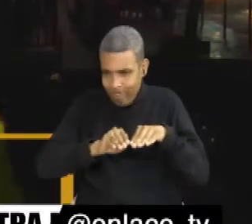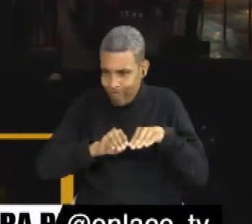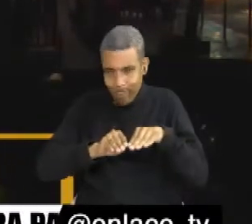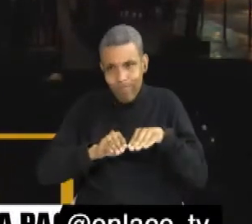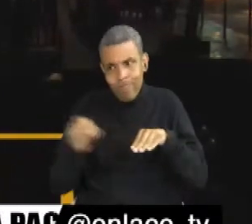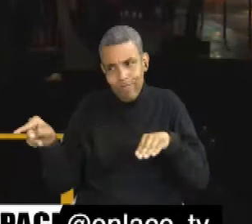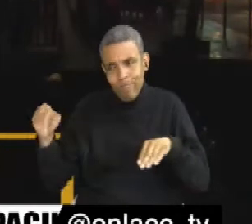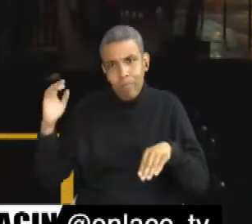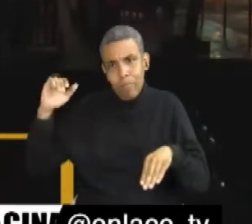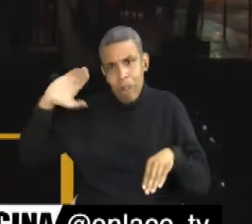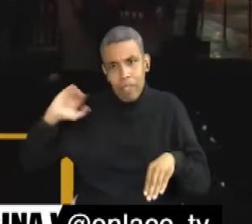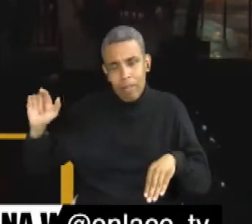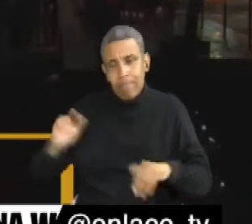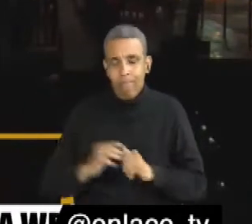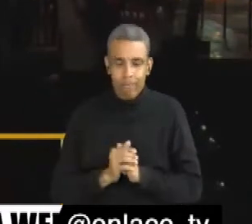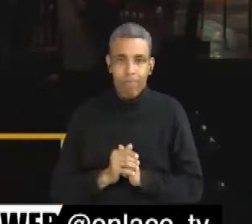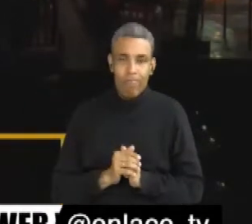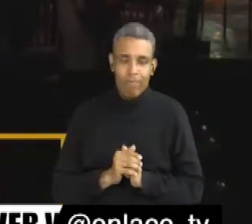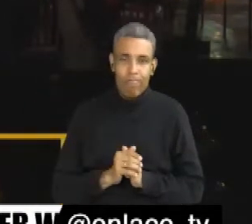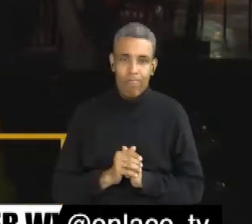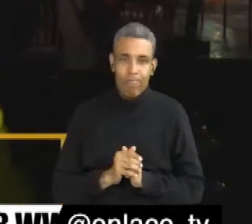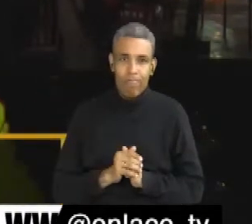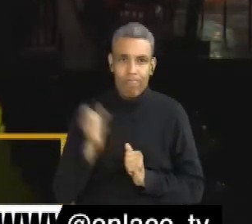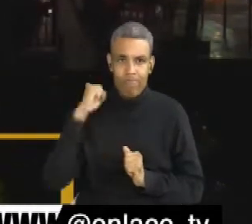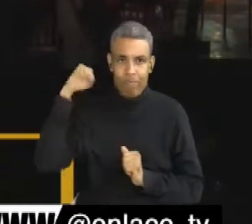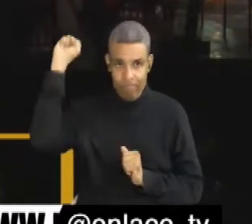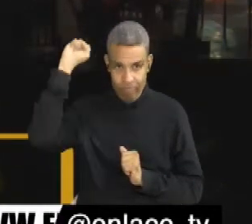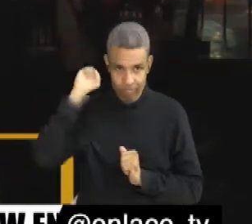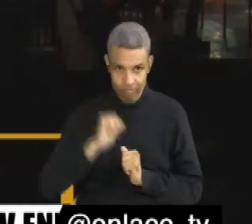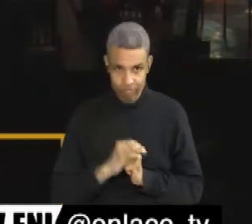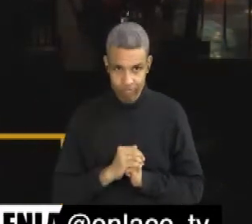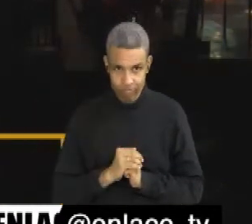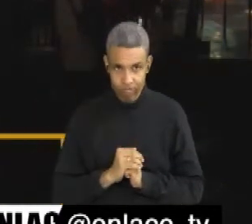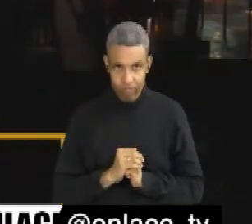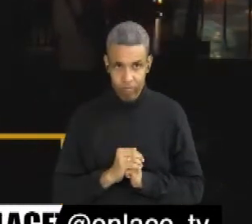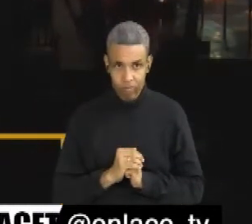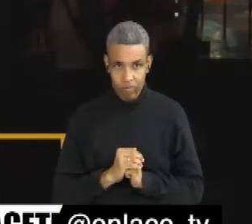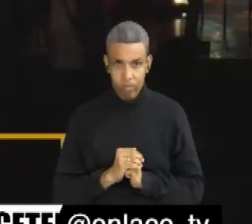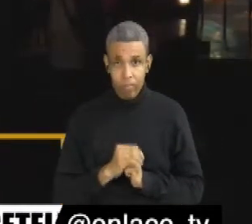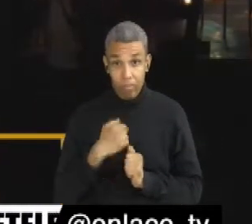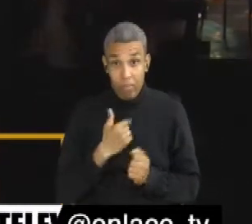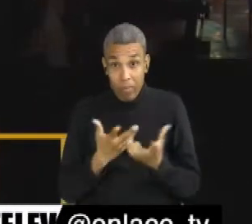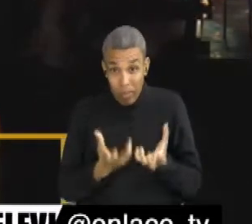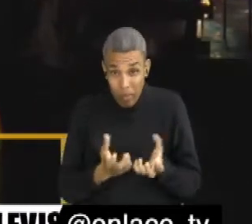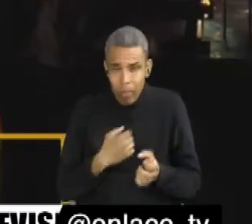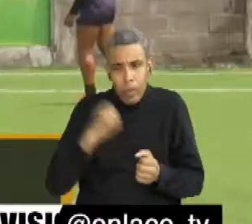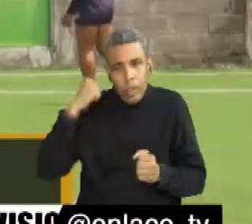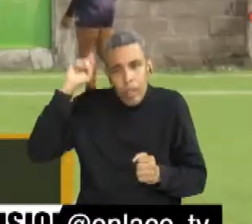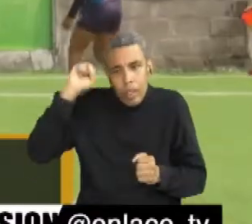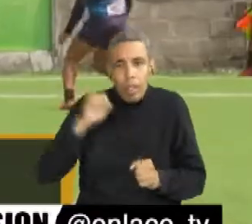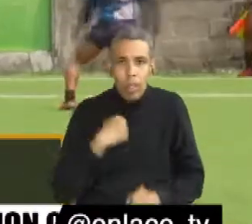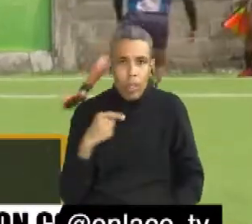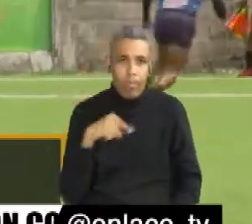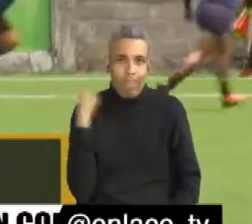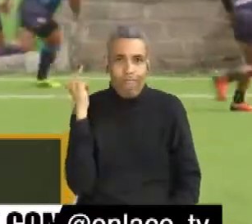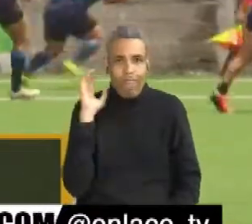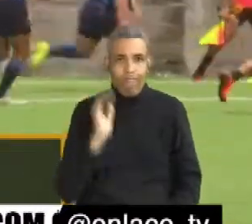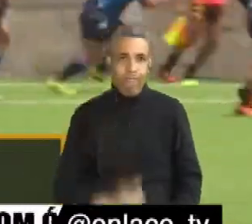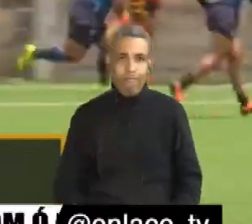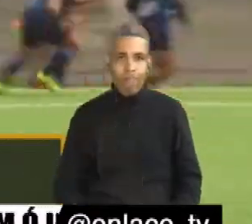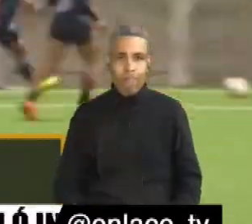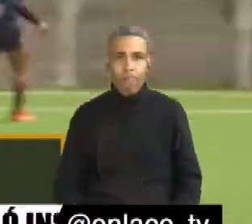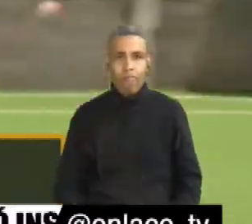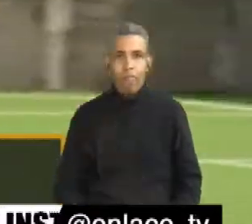el puntaje, el marcador que llevábamos hasta el momento. Pues nosotros la idea que teníamos era ganar, sin embargo, pues no lo logramos. Con este resultado,